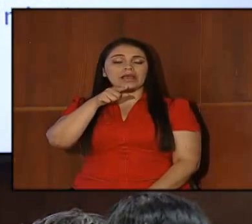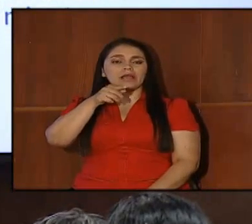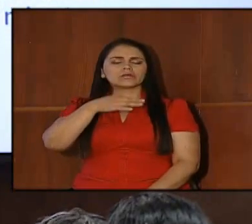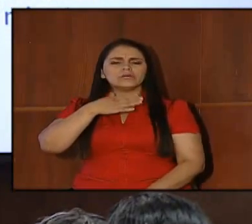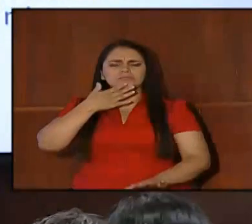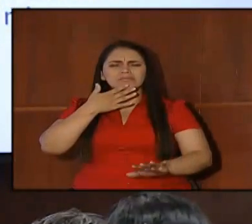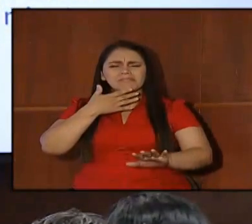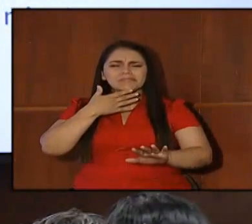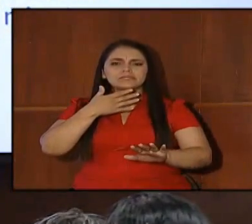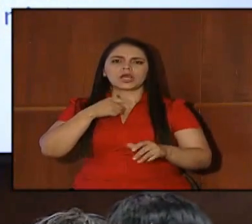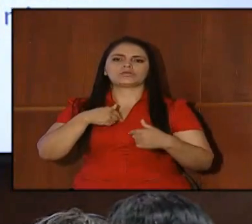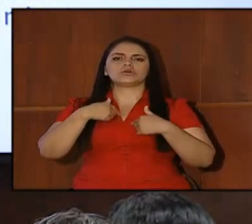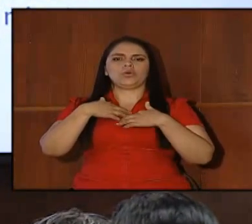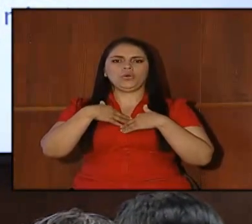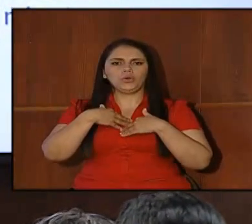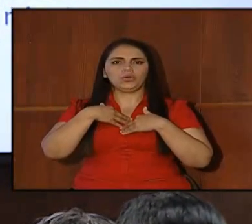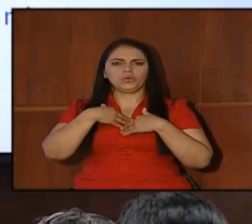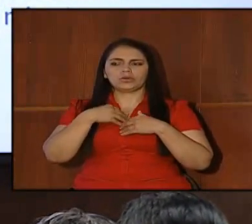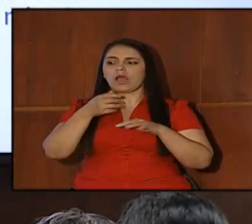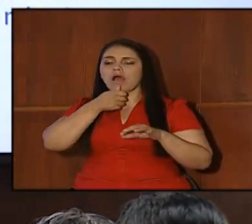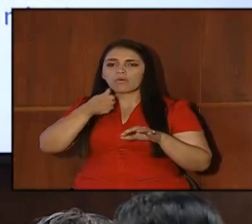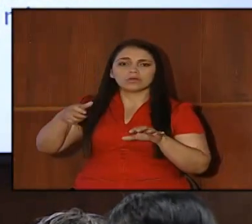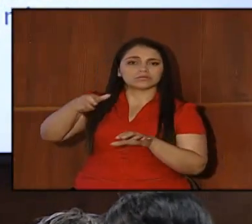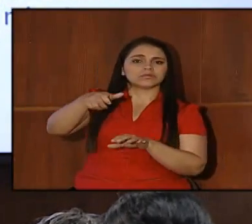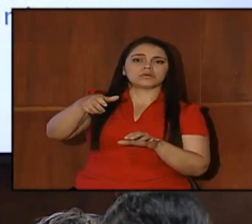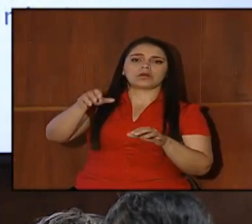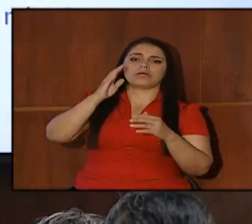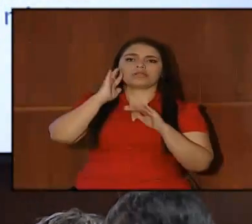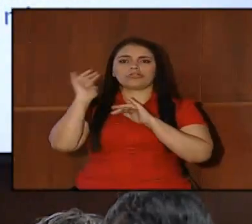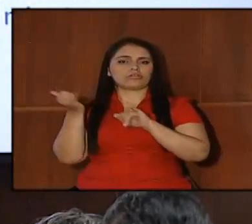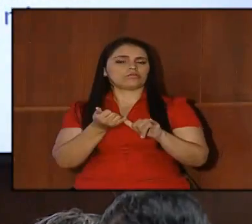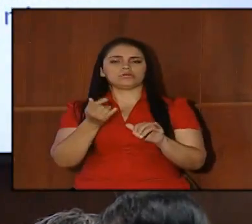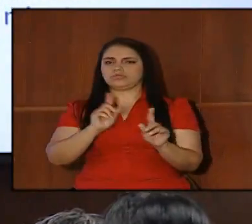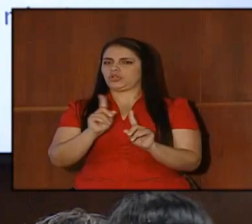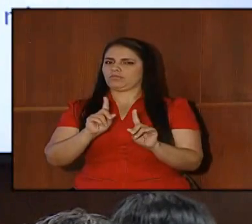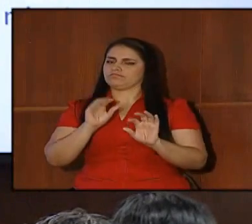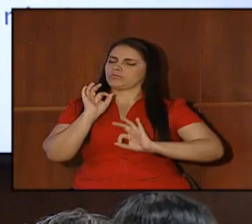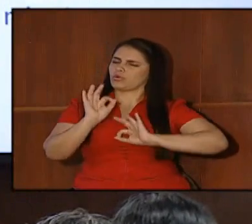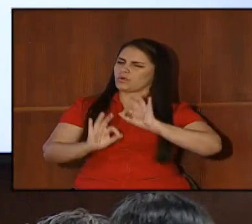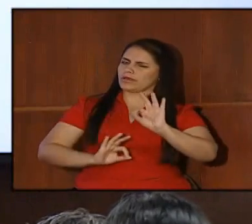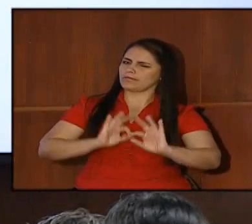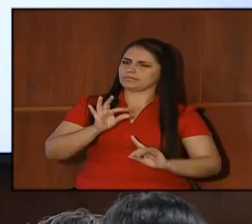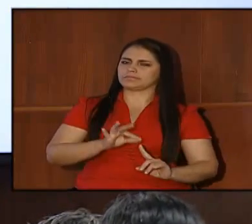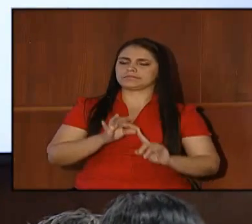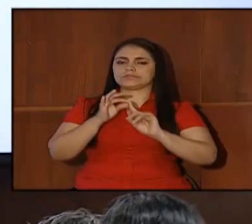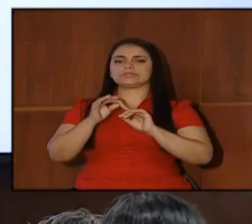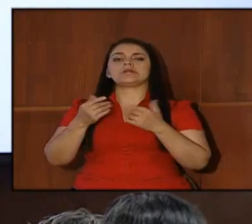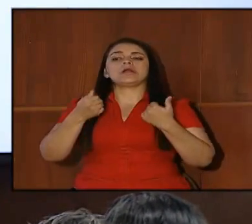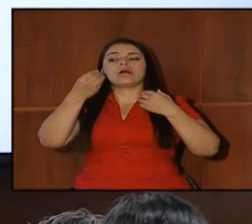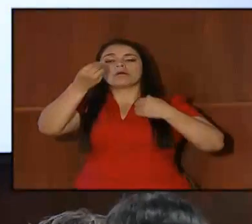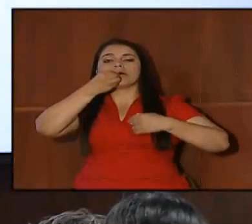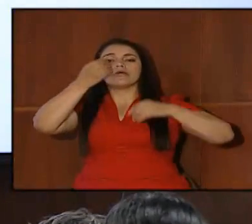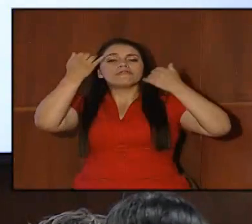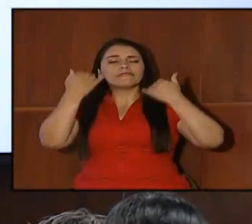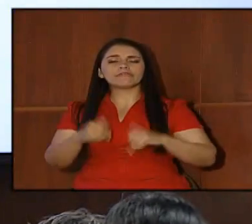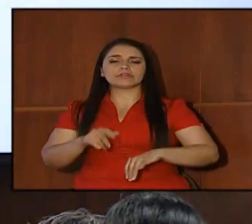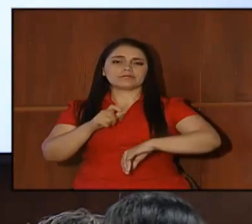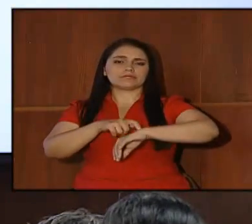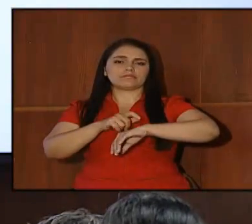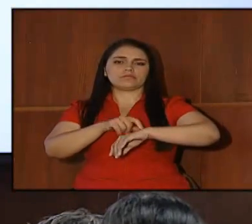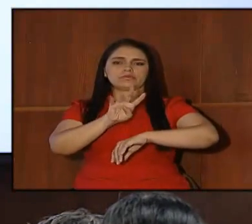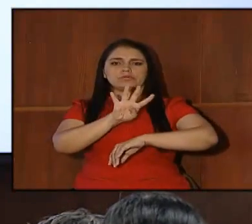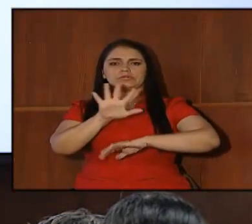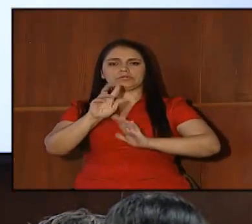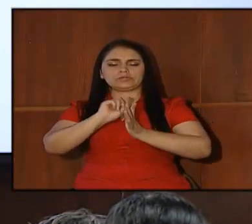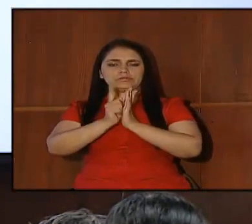tosa fuertemente y no le dé agua ni lo acueste. Déjelo sentado 45 minutos después de comer. Van a consultar